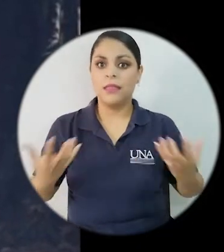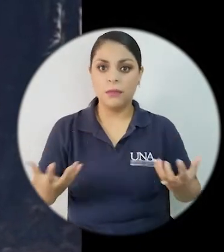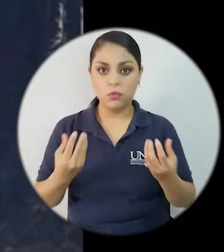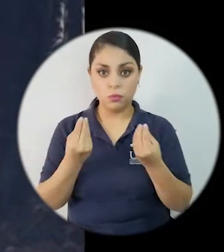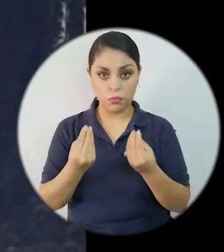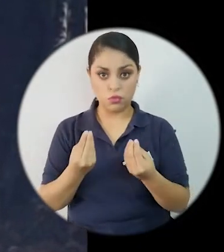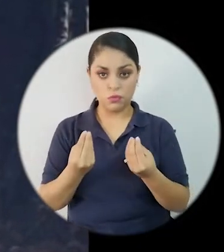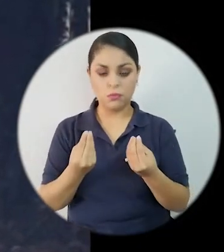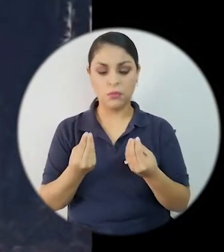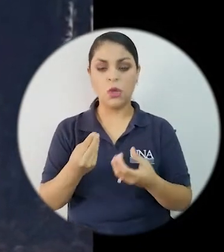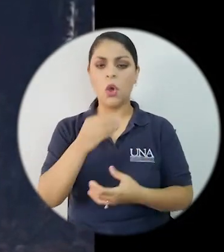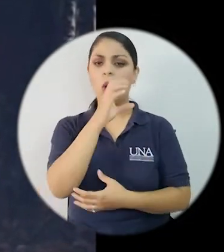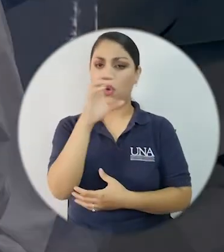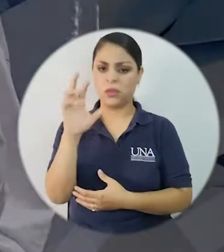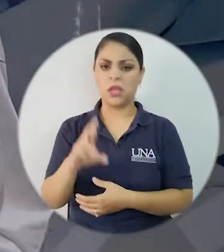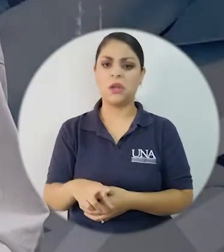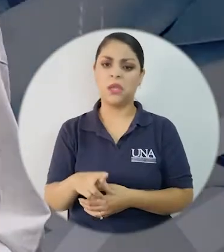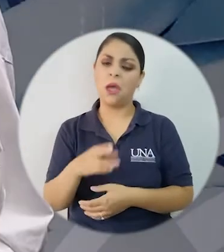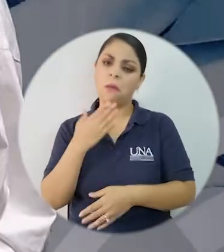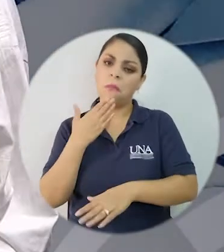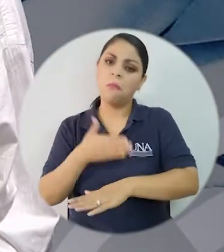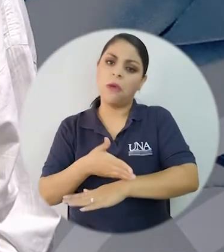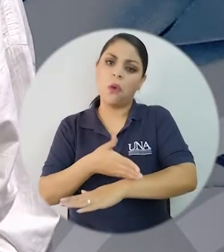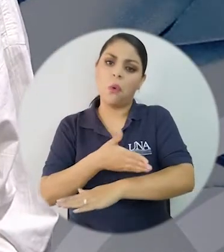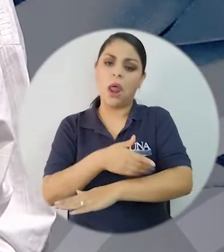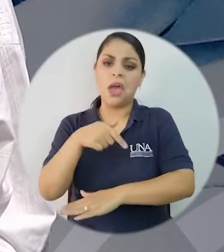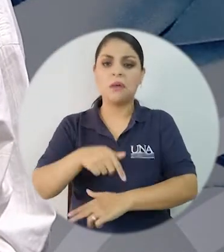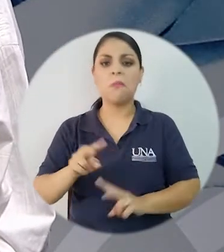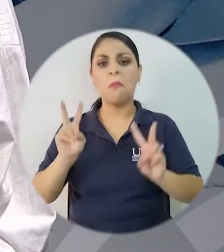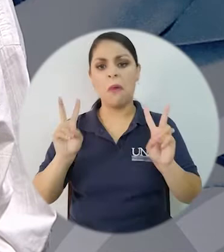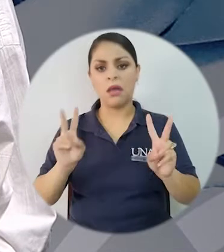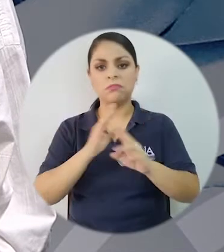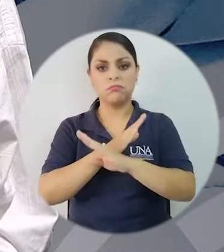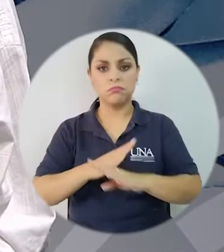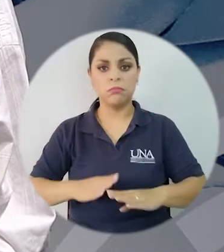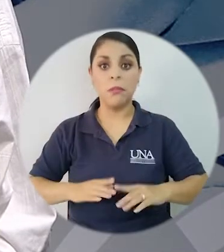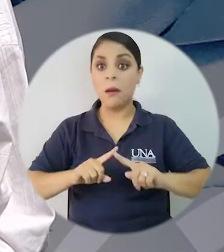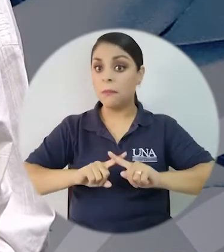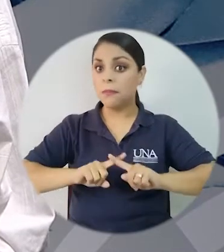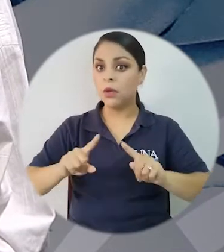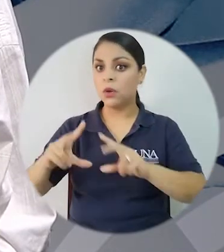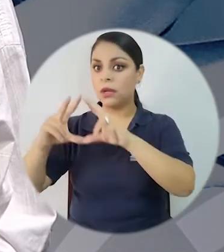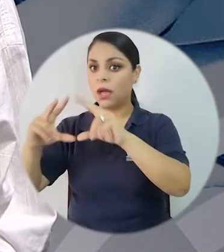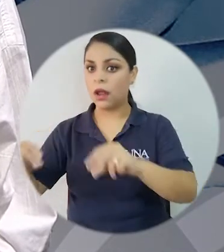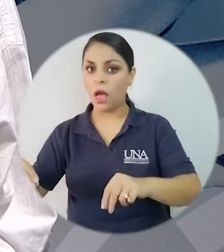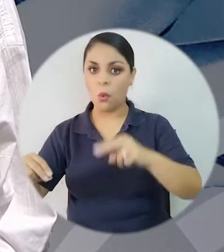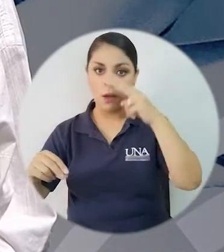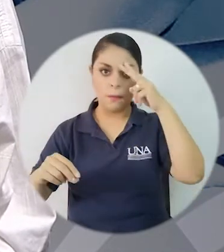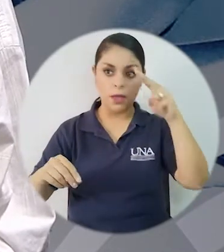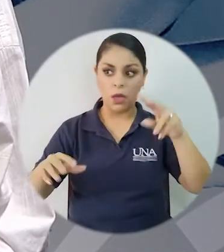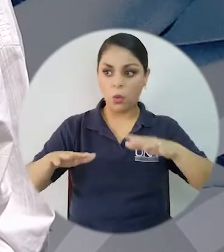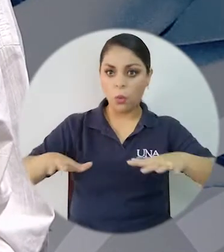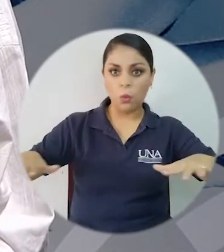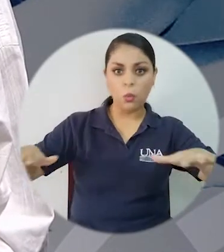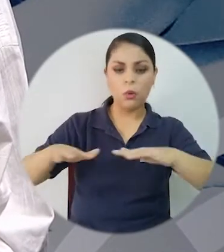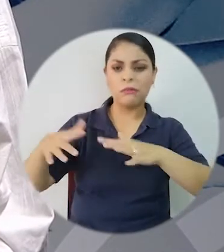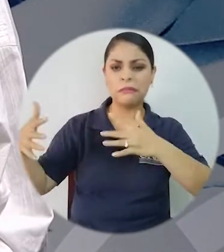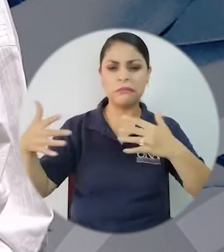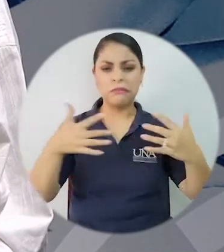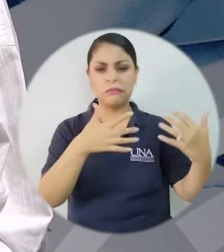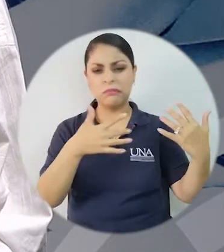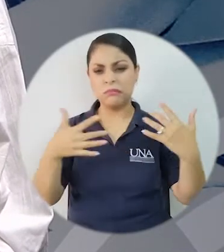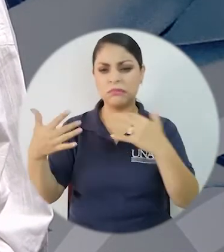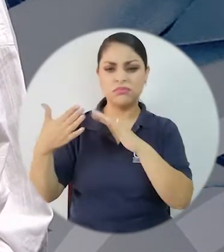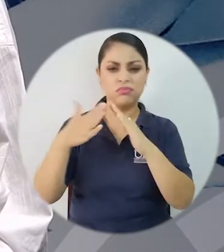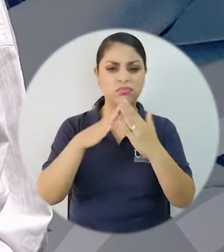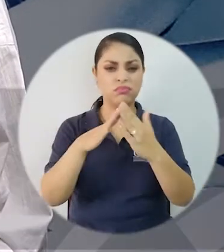mucho? Costa Rica le fue un poquito mejor, más pacífica, pero de Nicaragua hasta México hubo muchas guerras civiles,